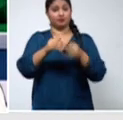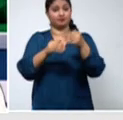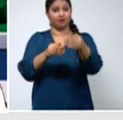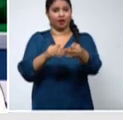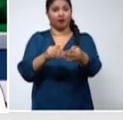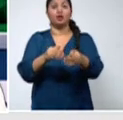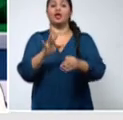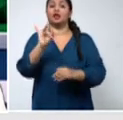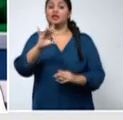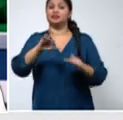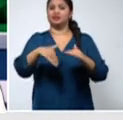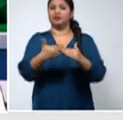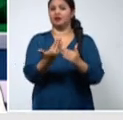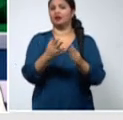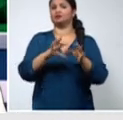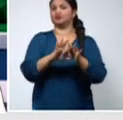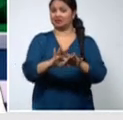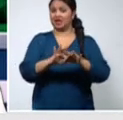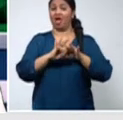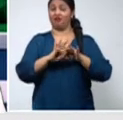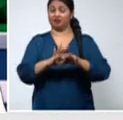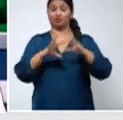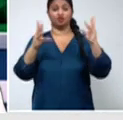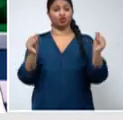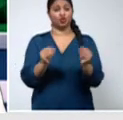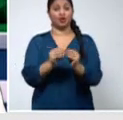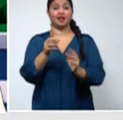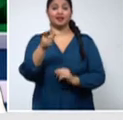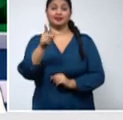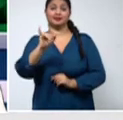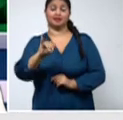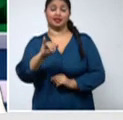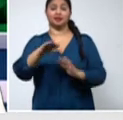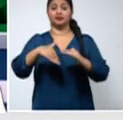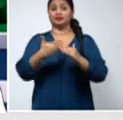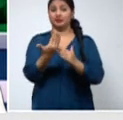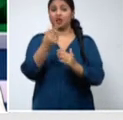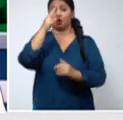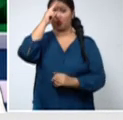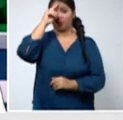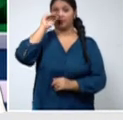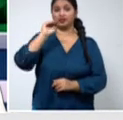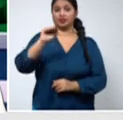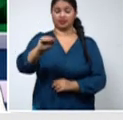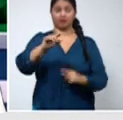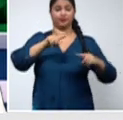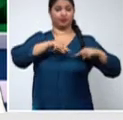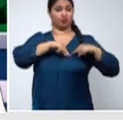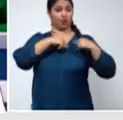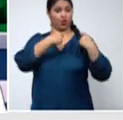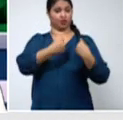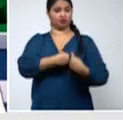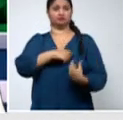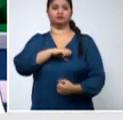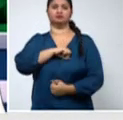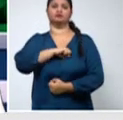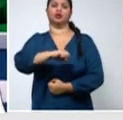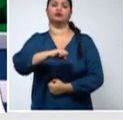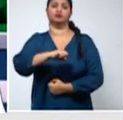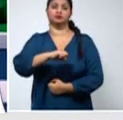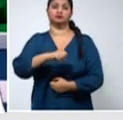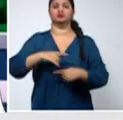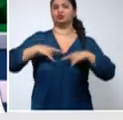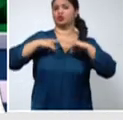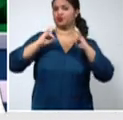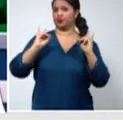momento determinado hace una parada cardíaca en asistolia que no fue posible tampoco su reanimación a pesar de las